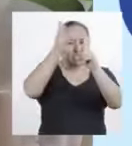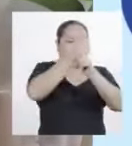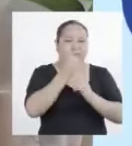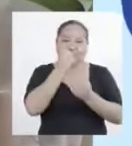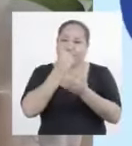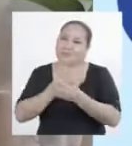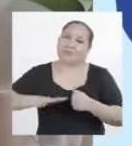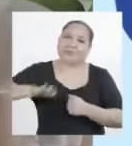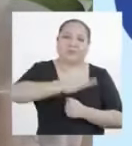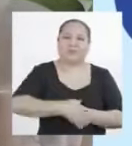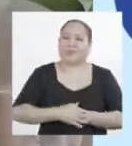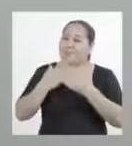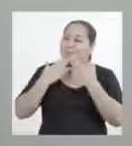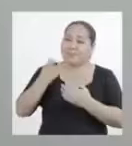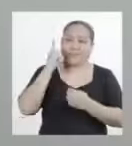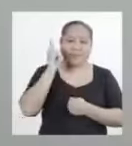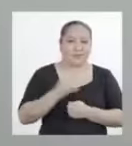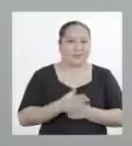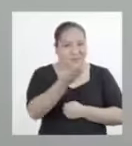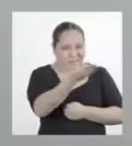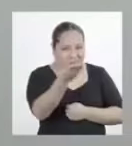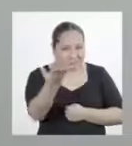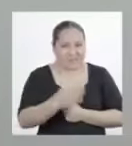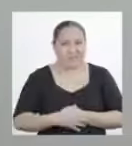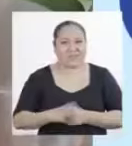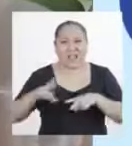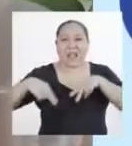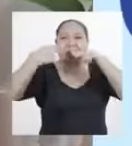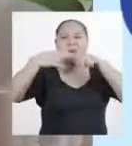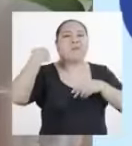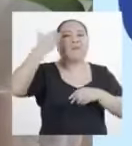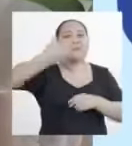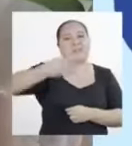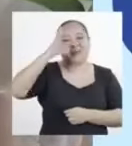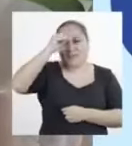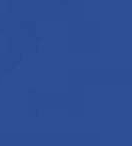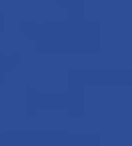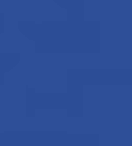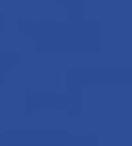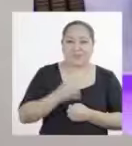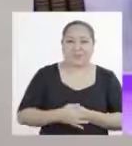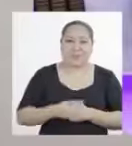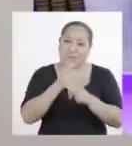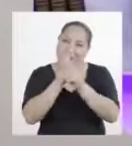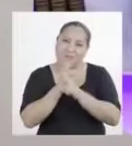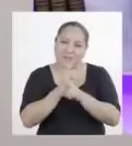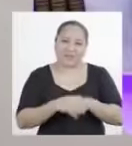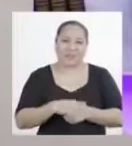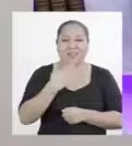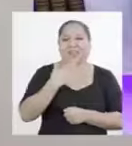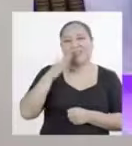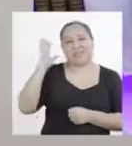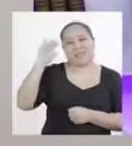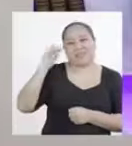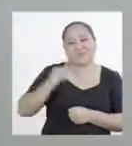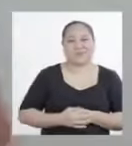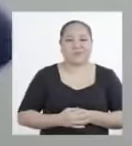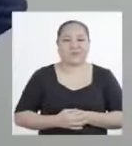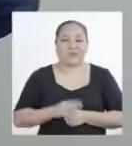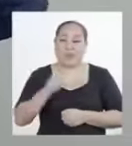en armonía y lograr el bien común Muchas gracias, profesor A ustedes, hasta la próxima Gracias, profesor Y